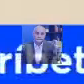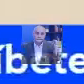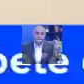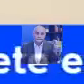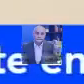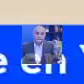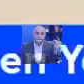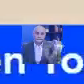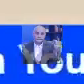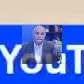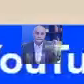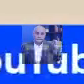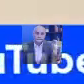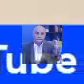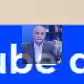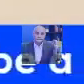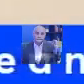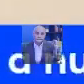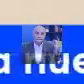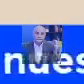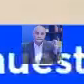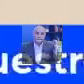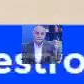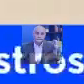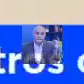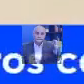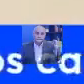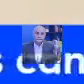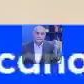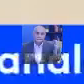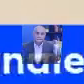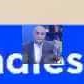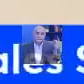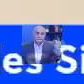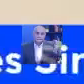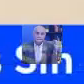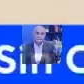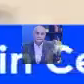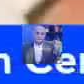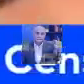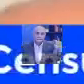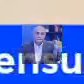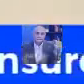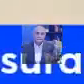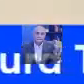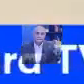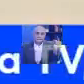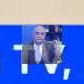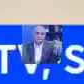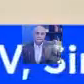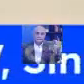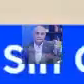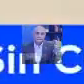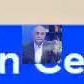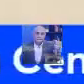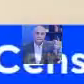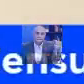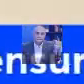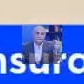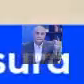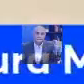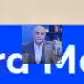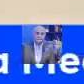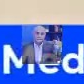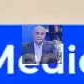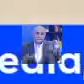autoridad moral no hay autoridad política, y sin autoridad moral y autoridad política no hay transformación, Hamlet. Y